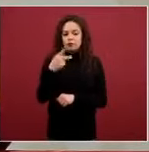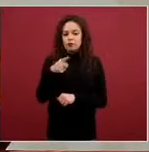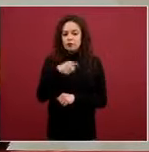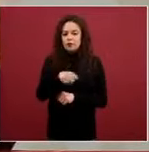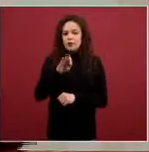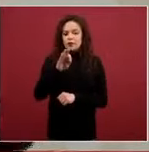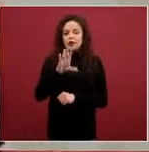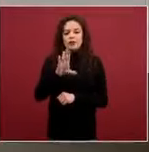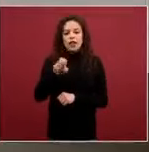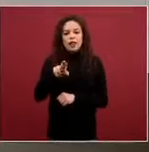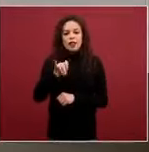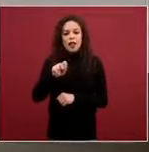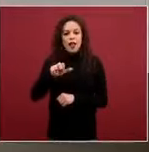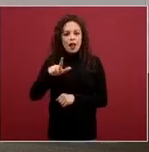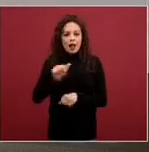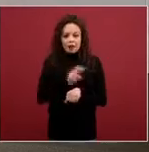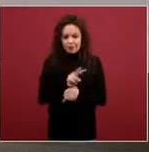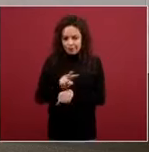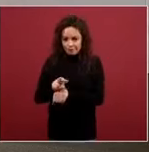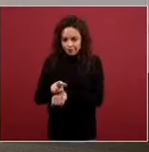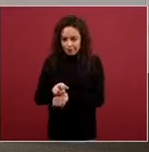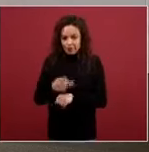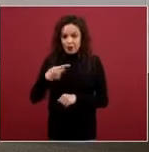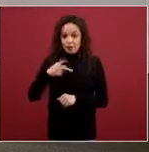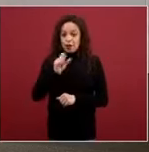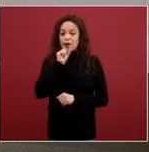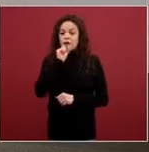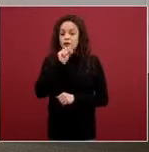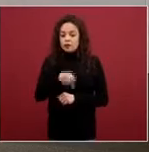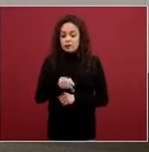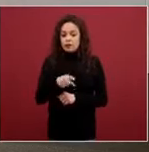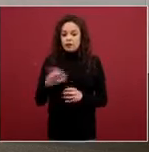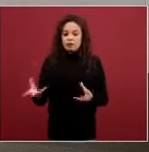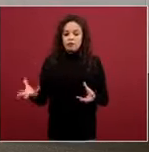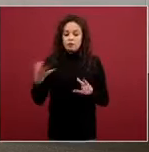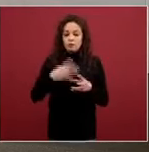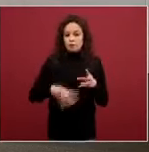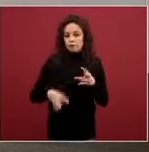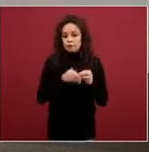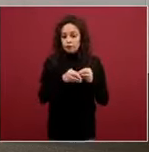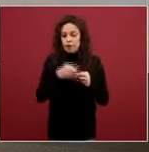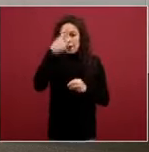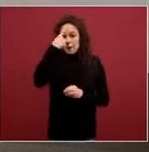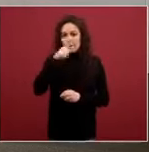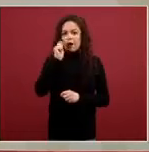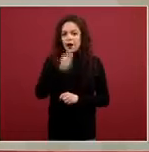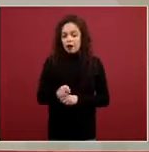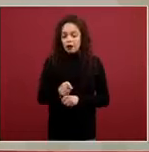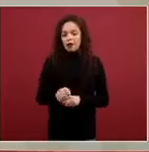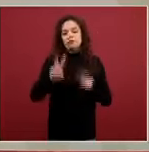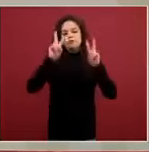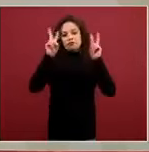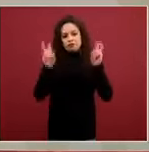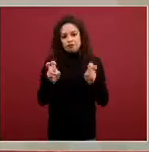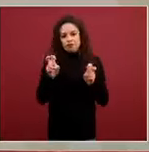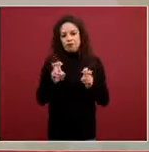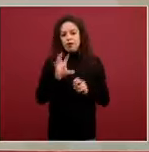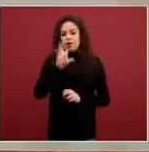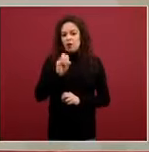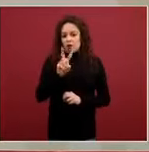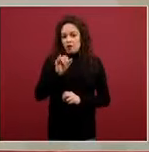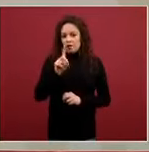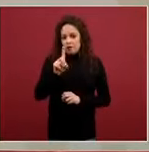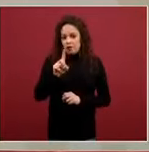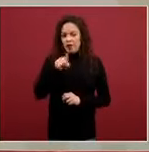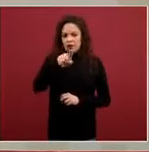la influenza, pero incorporamos la vigilancia centinela de COVID. Y quizá recuerdan que México